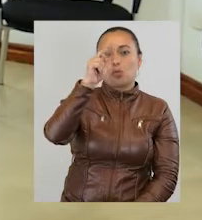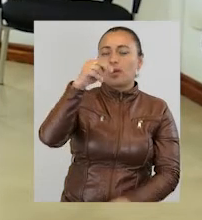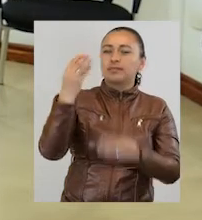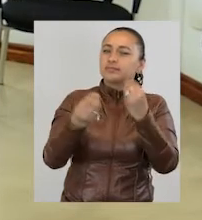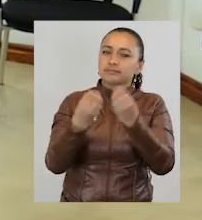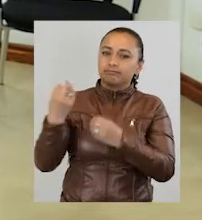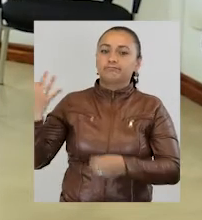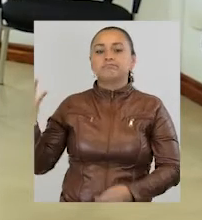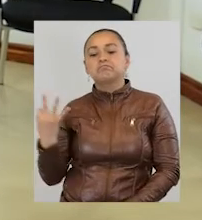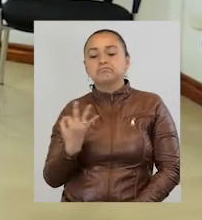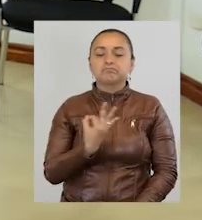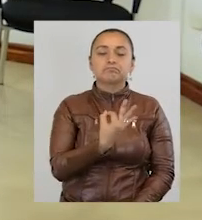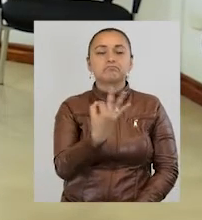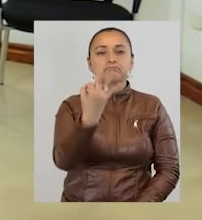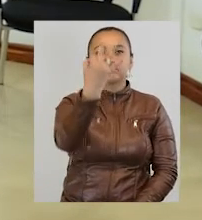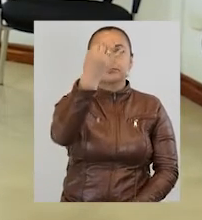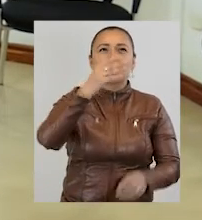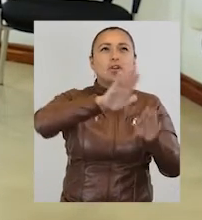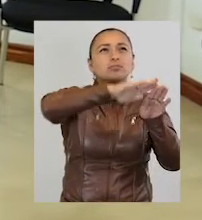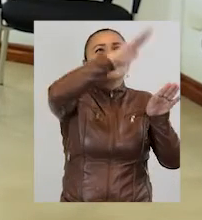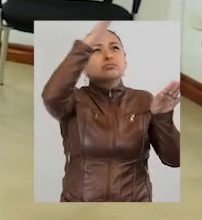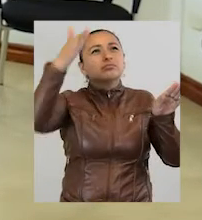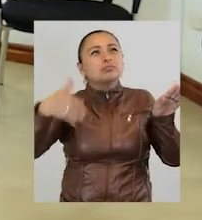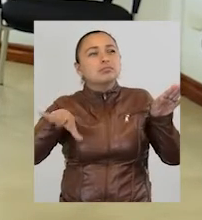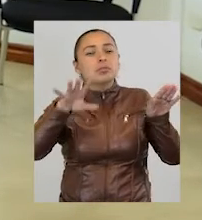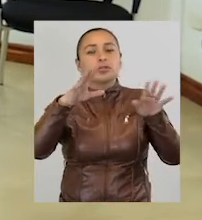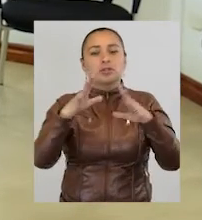un monte para hacer oración.